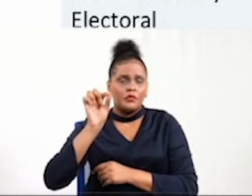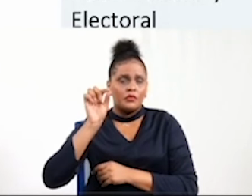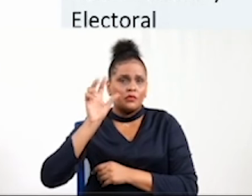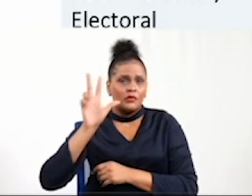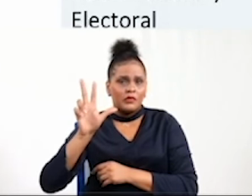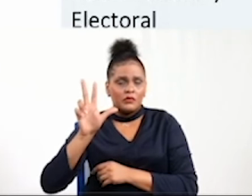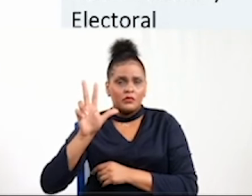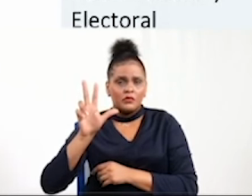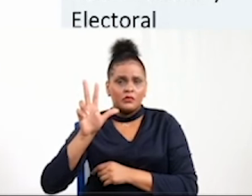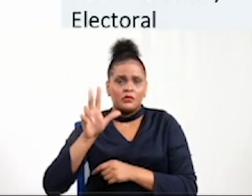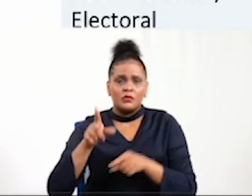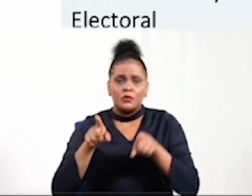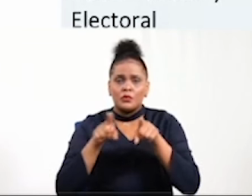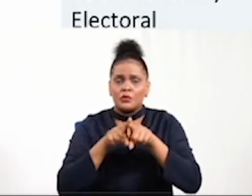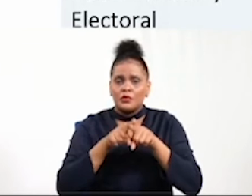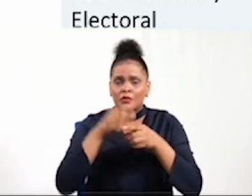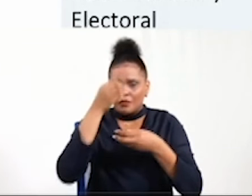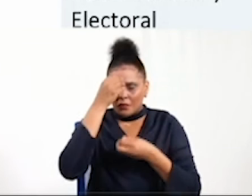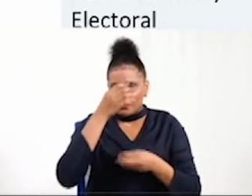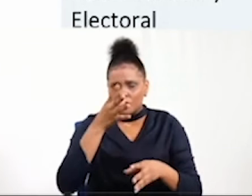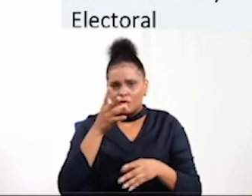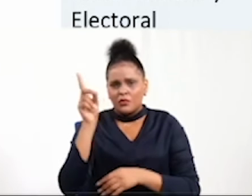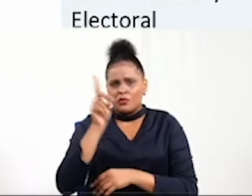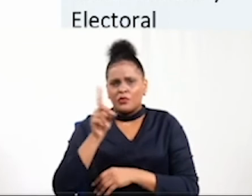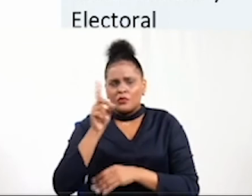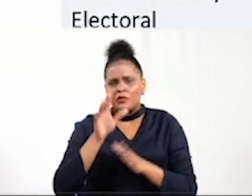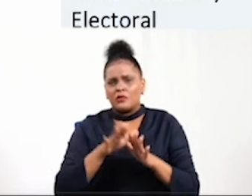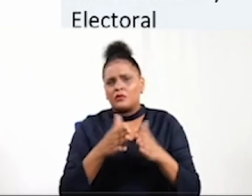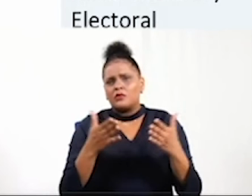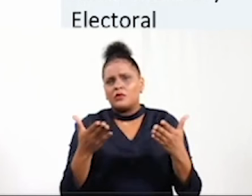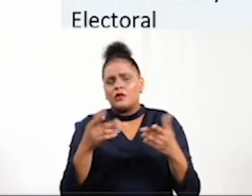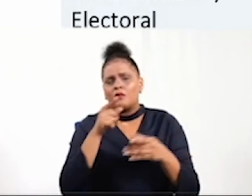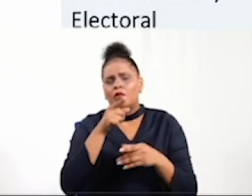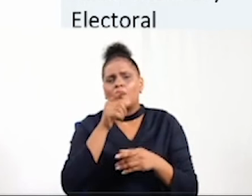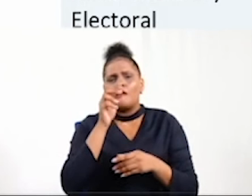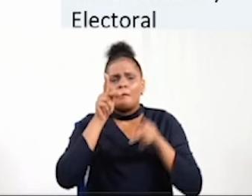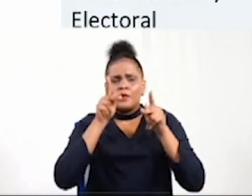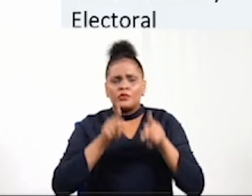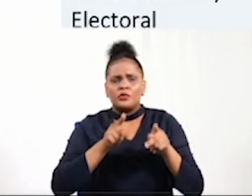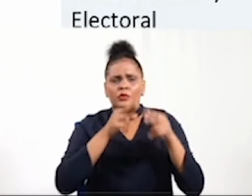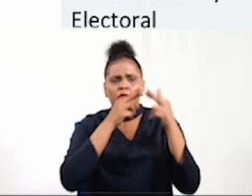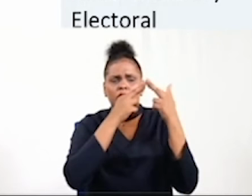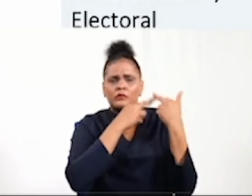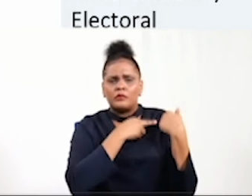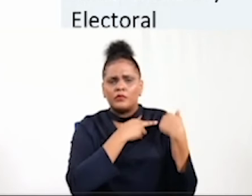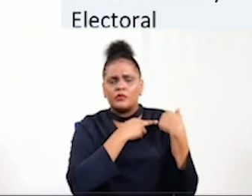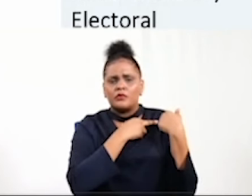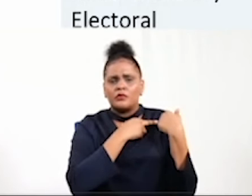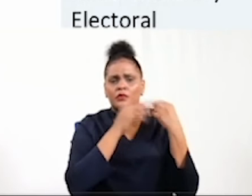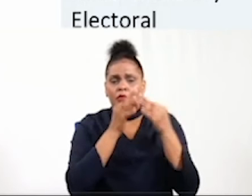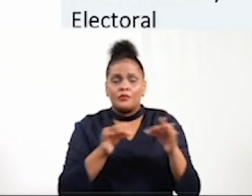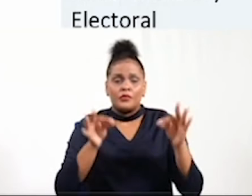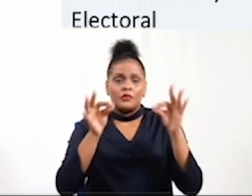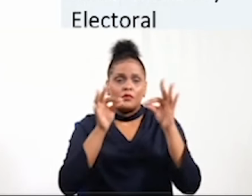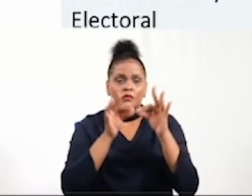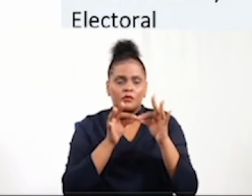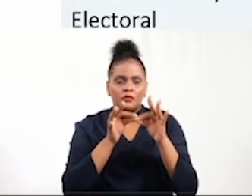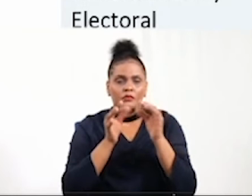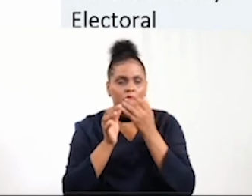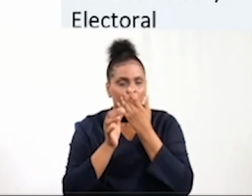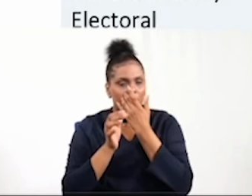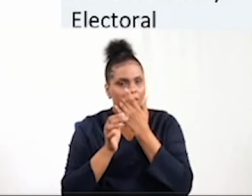y nuevamente respecto de donde están del tipo de cargo que ejercen es decir es importante que es templo también es importante que cargo